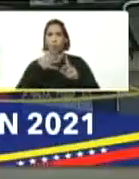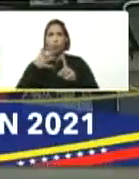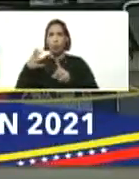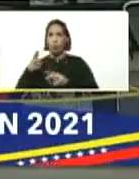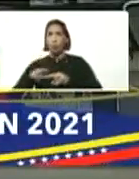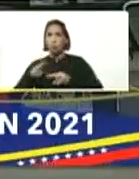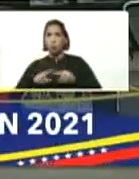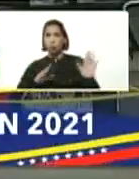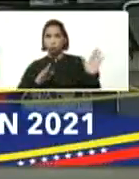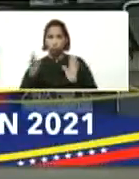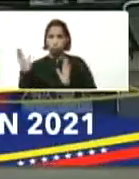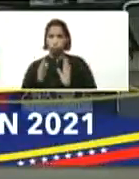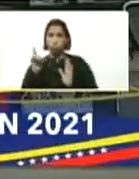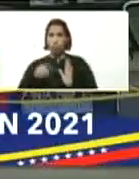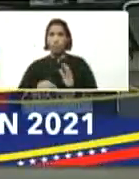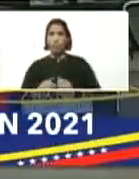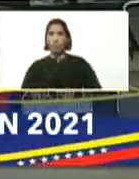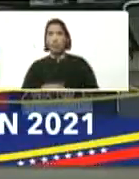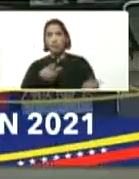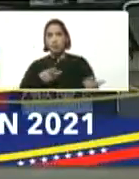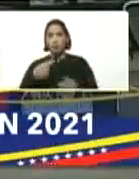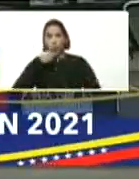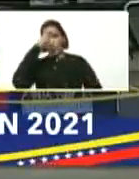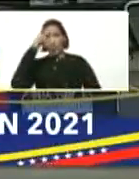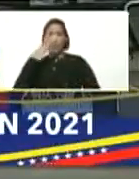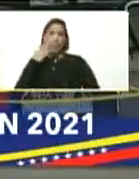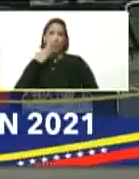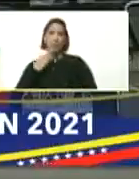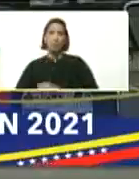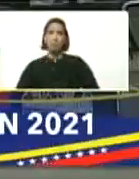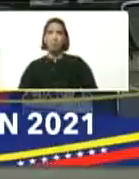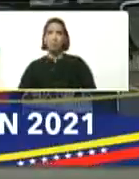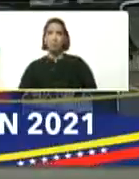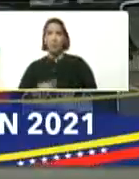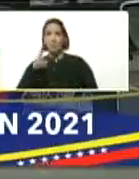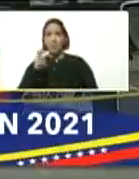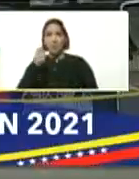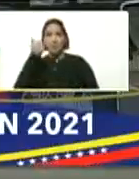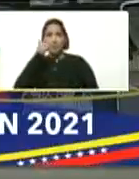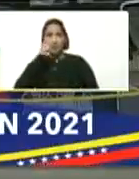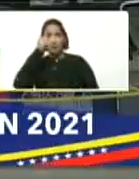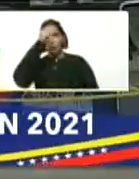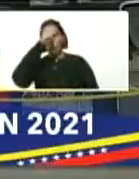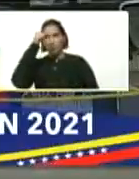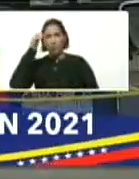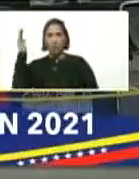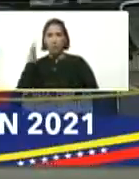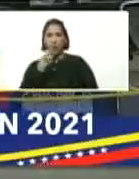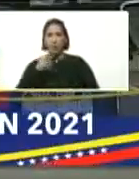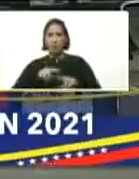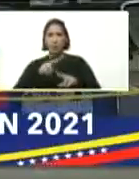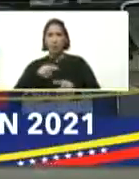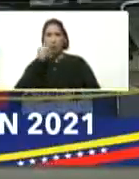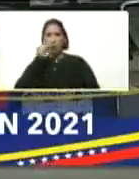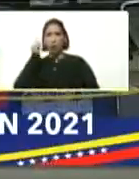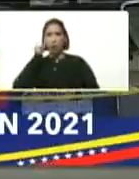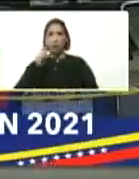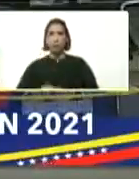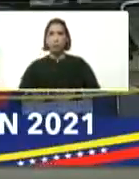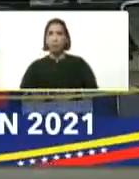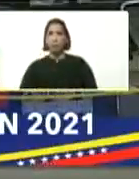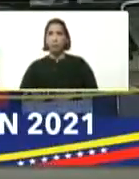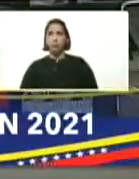y niñas entonces? Por supuesto. Invito a los padres y madres, viernes, sábado y domingo, véngase con sus niños, con sus niñas, con